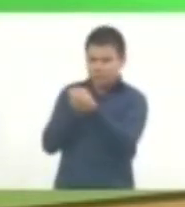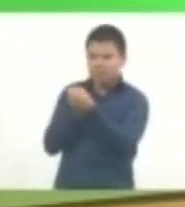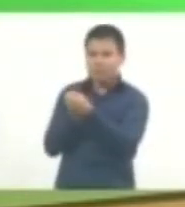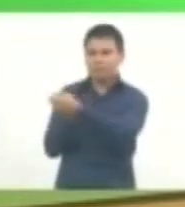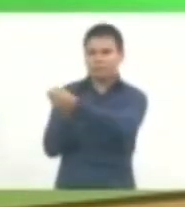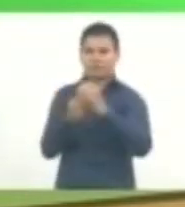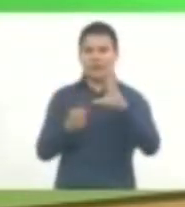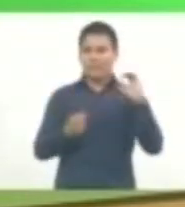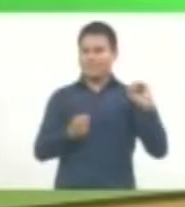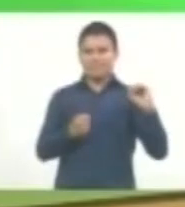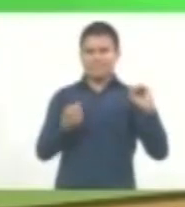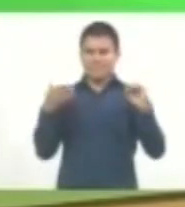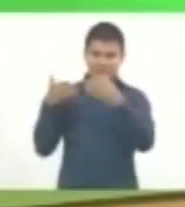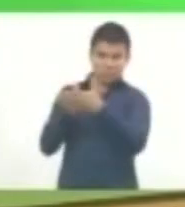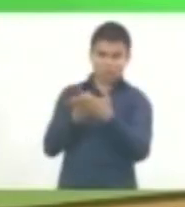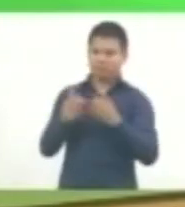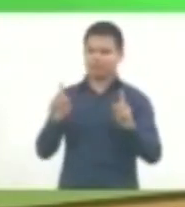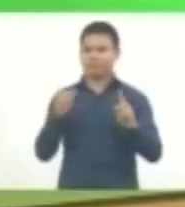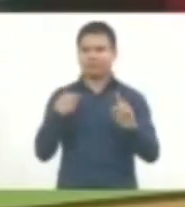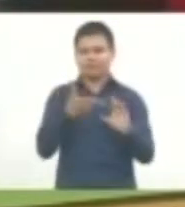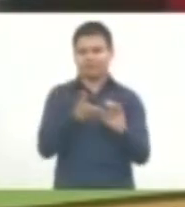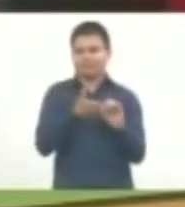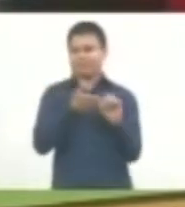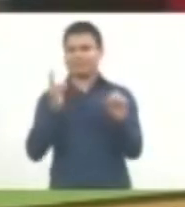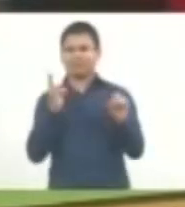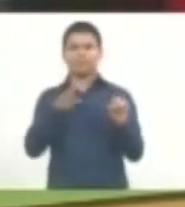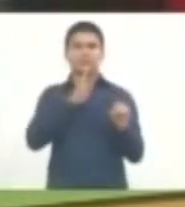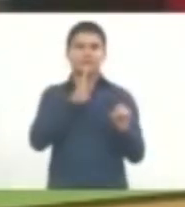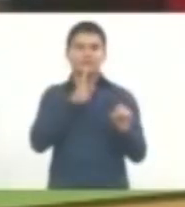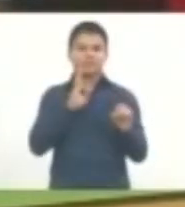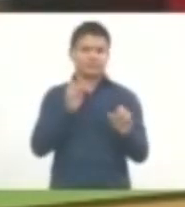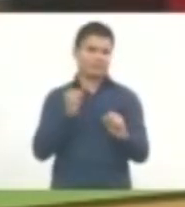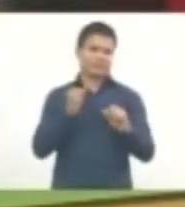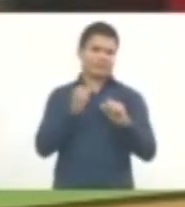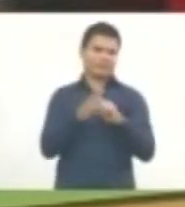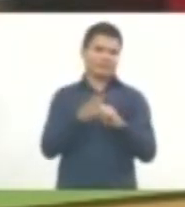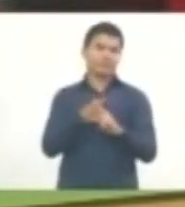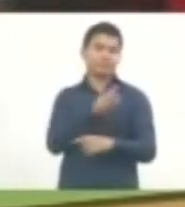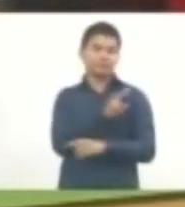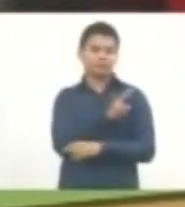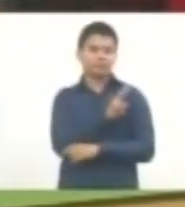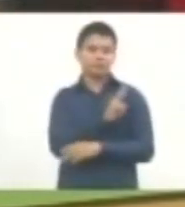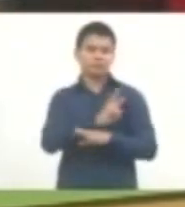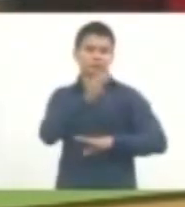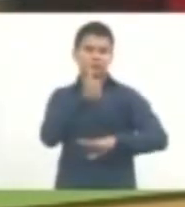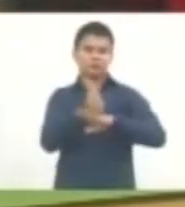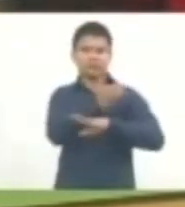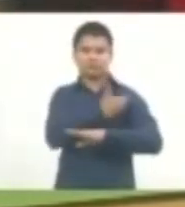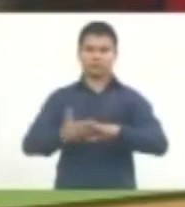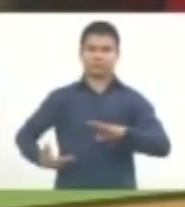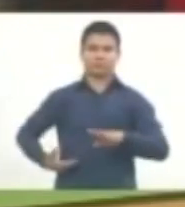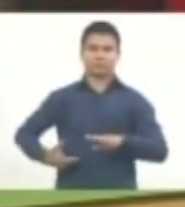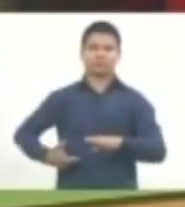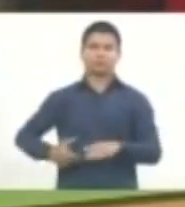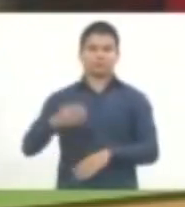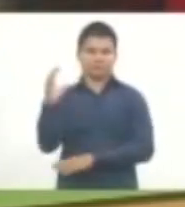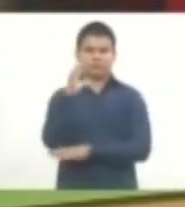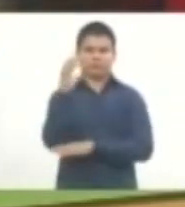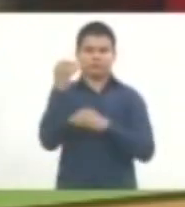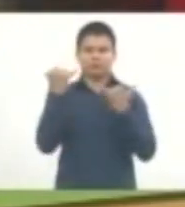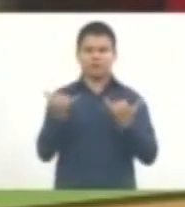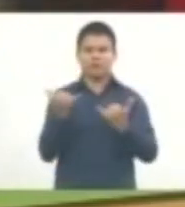contra, fue aprobada la renuncia del vicepresidente Germán Vargas Lleras por parte de la plenaria del Senado. El próximo miércoles se elegirá al